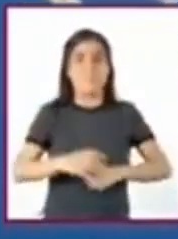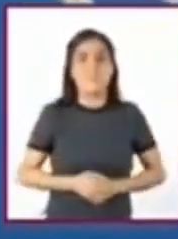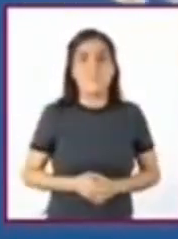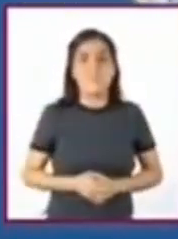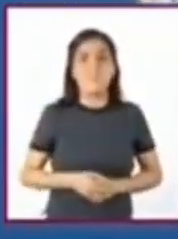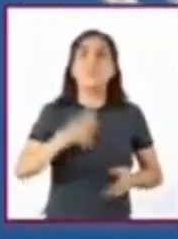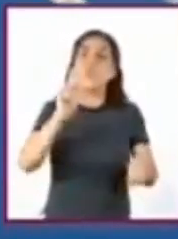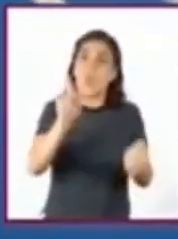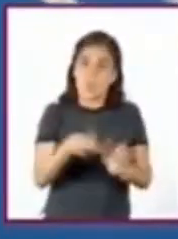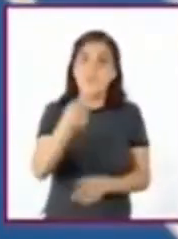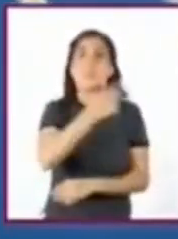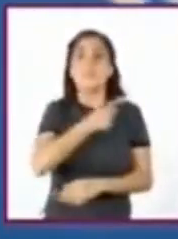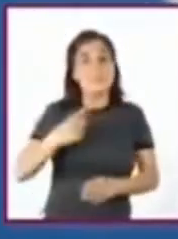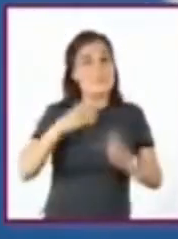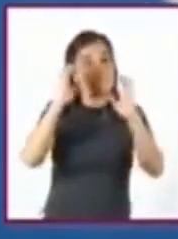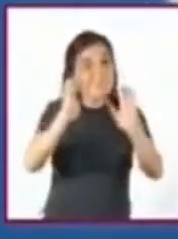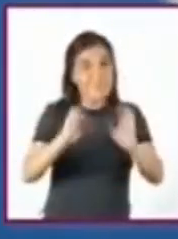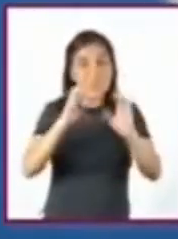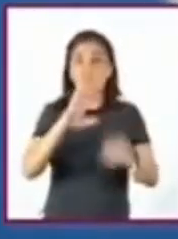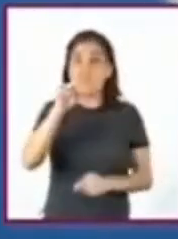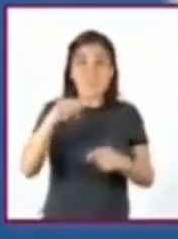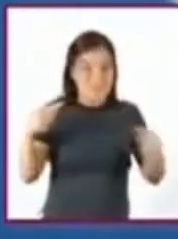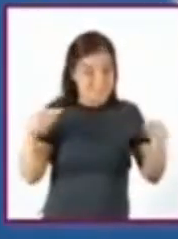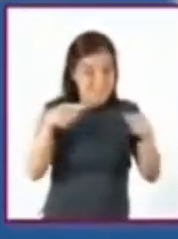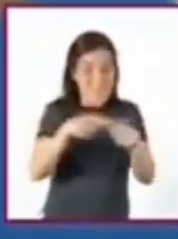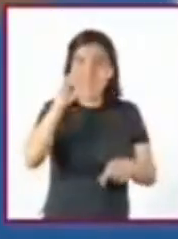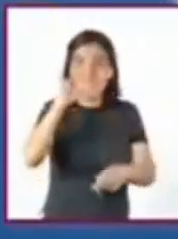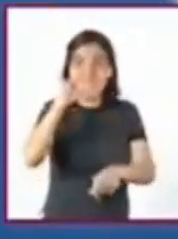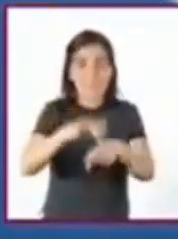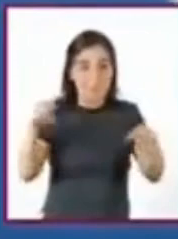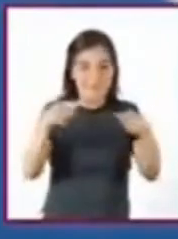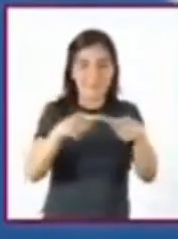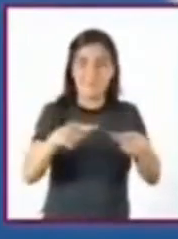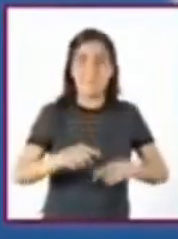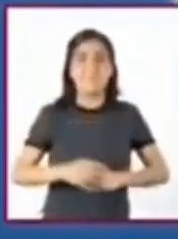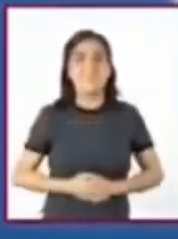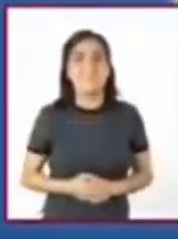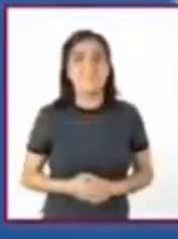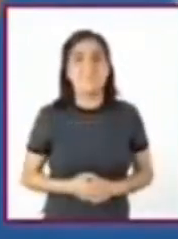De nuevo, es muy importante que no se toquen los cables.